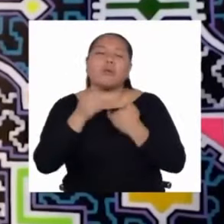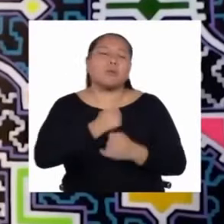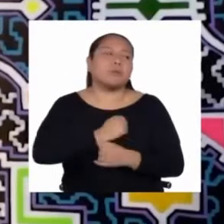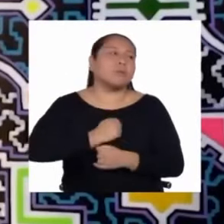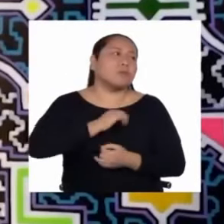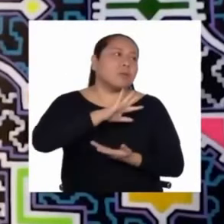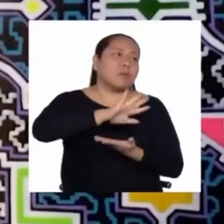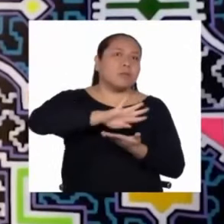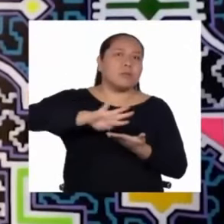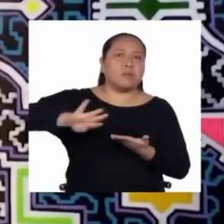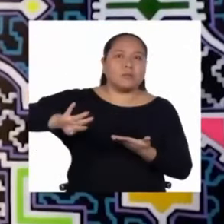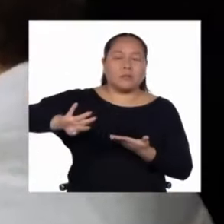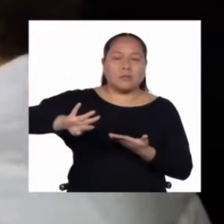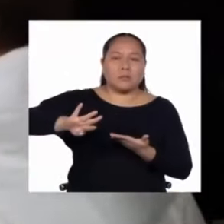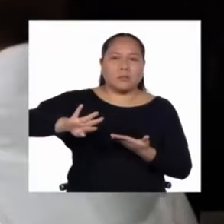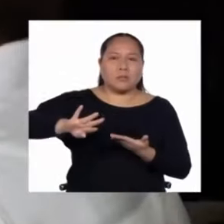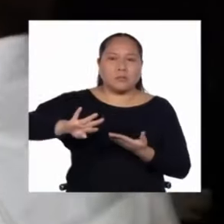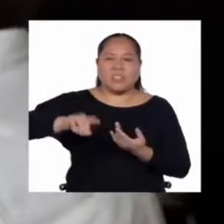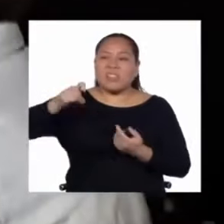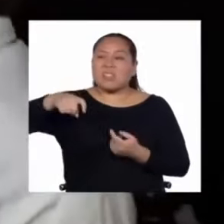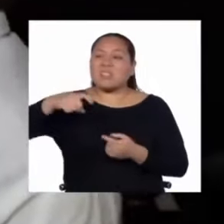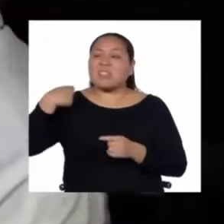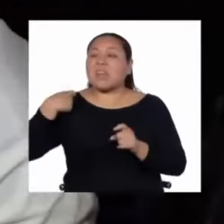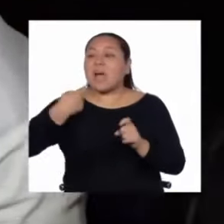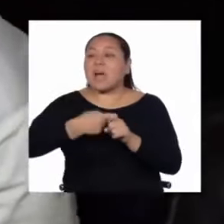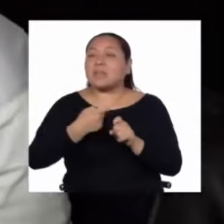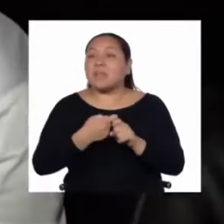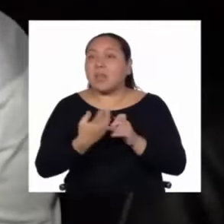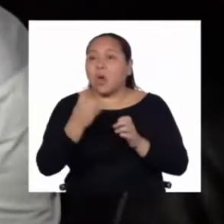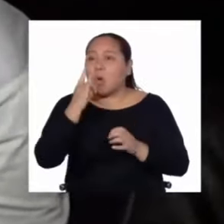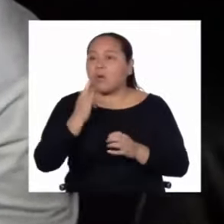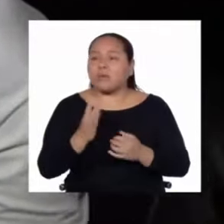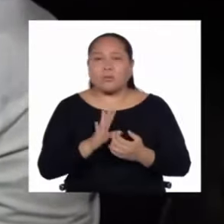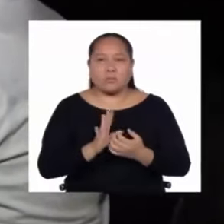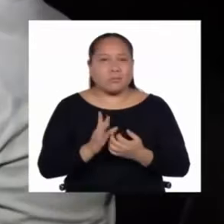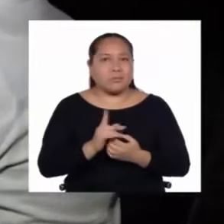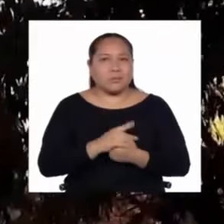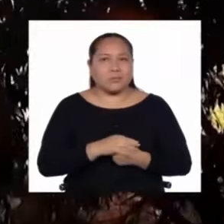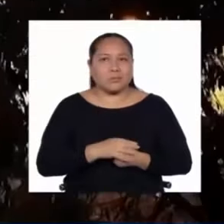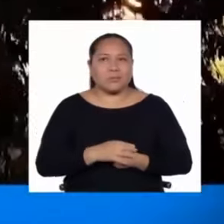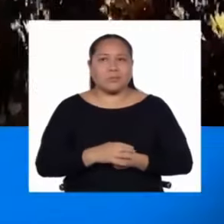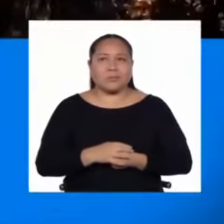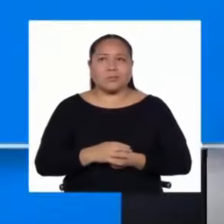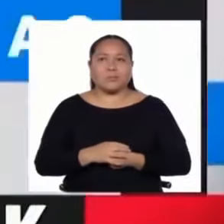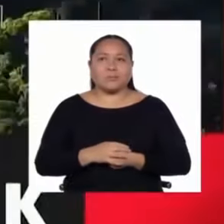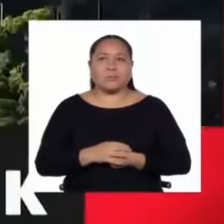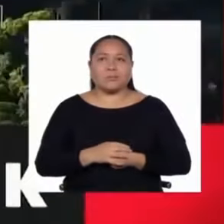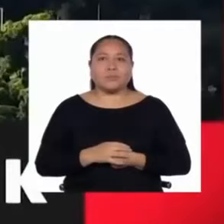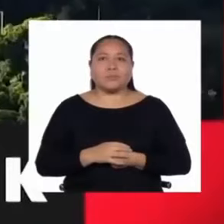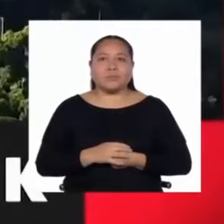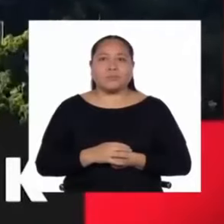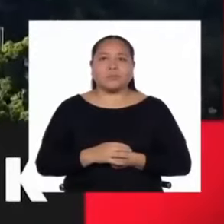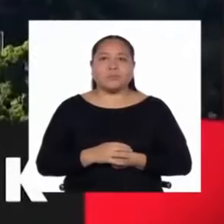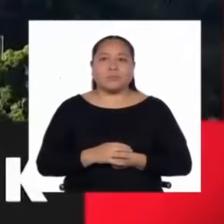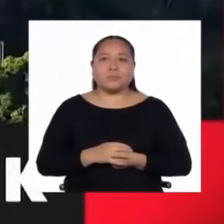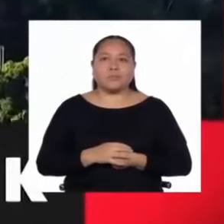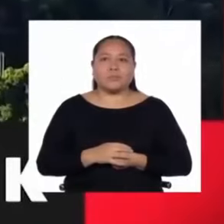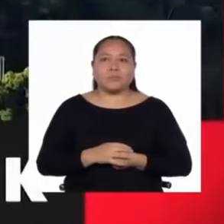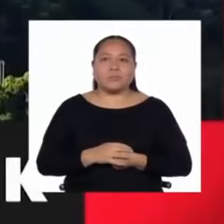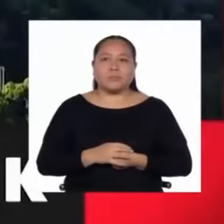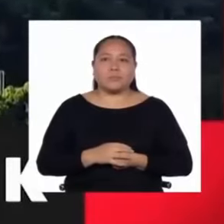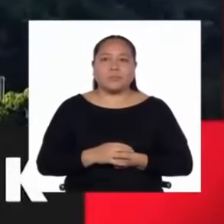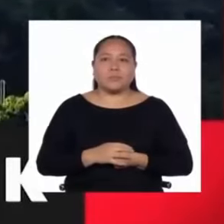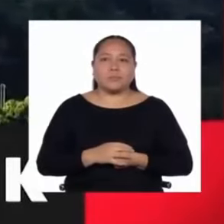lengua distinta del castellano. 3, 2, 1, aire vamos.